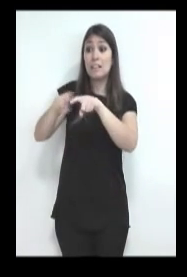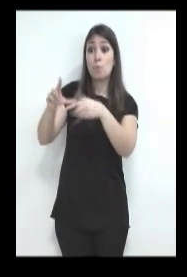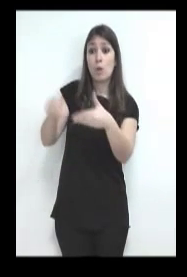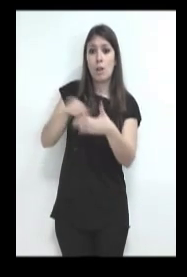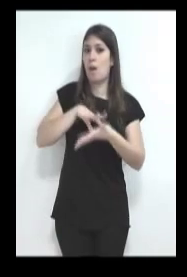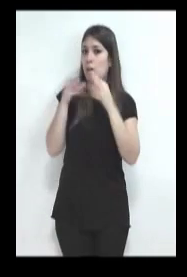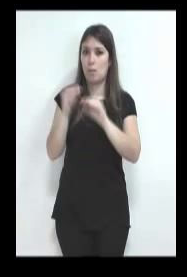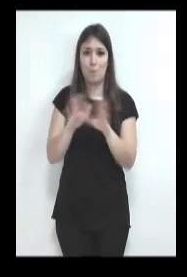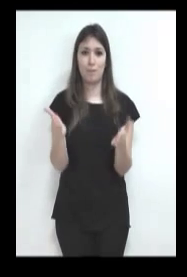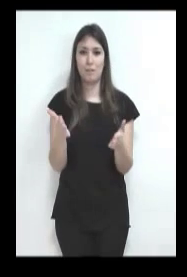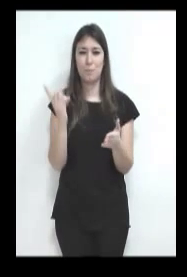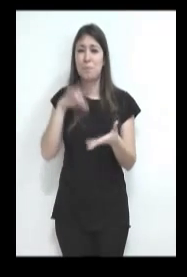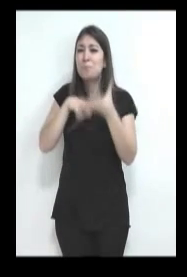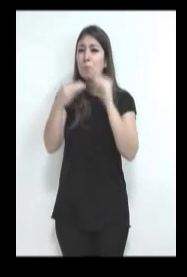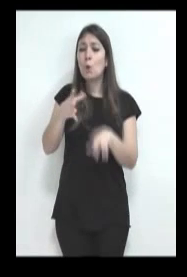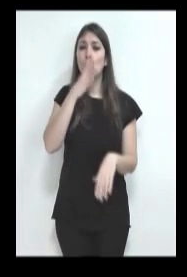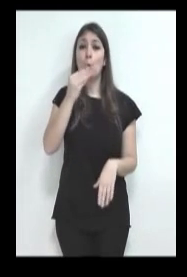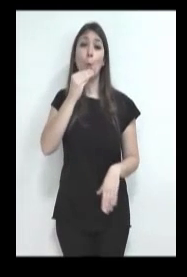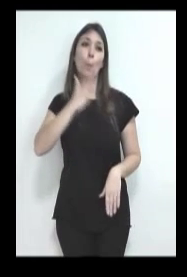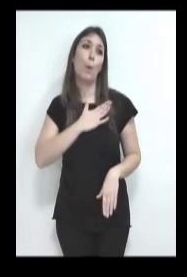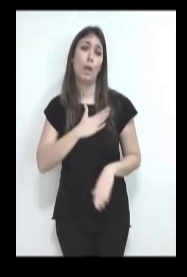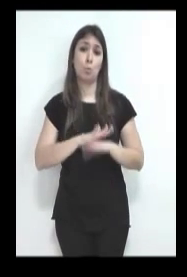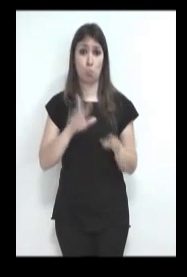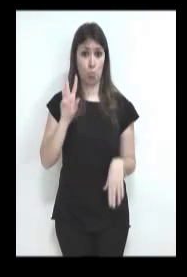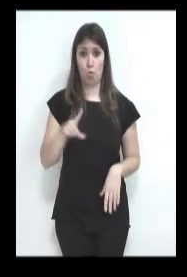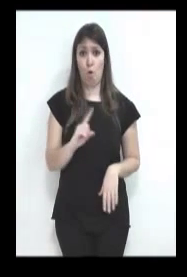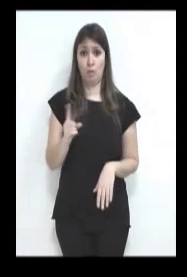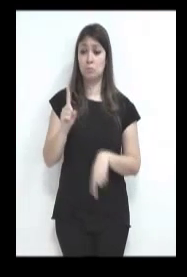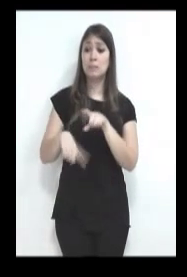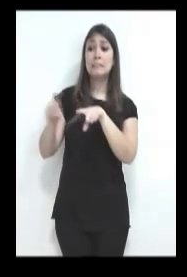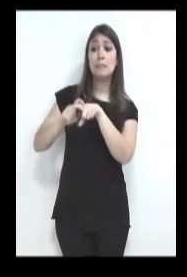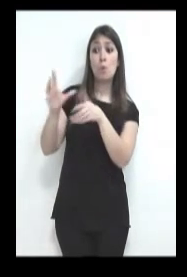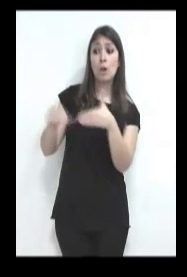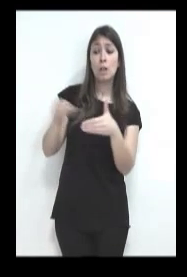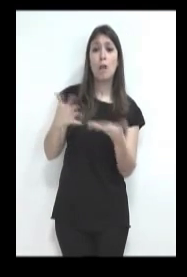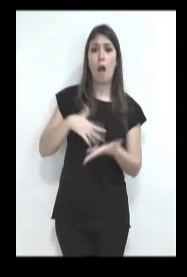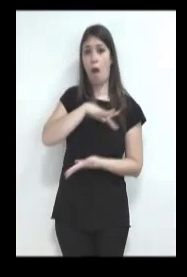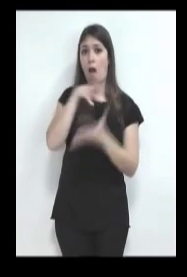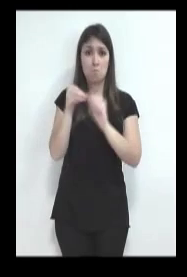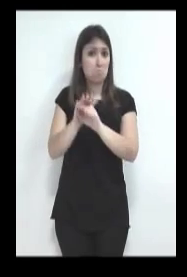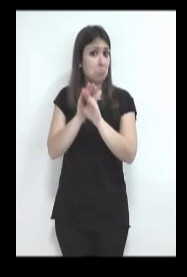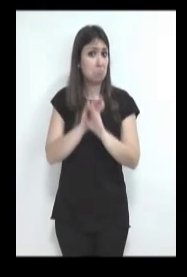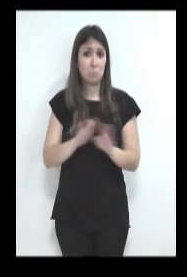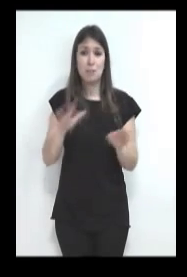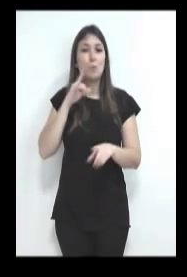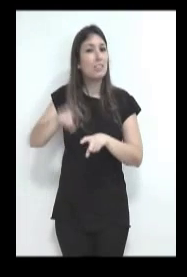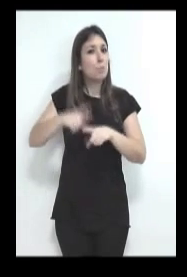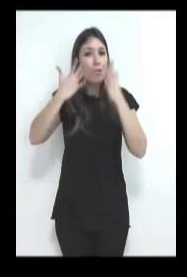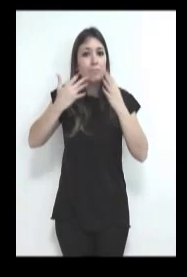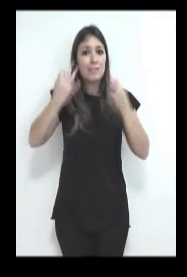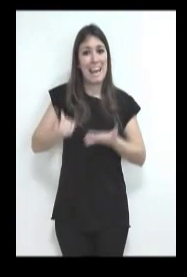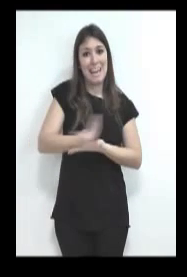no necesariamente por una buena voluntad que tengan los proveedores de los servicios, sino por el propio negocio en sí, ¿no?